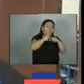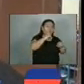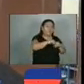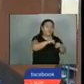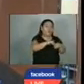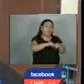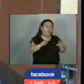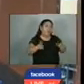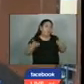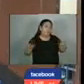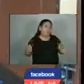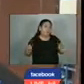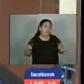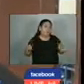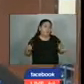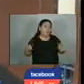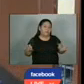está